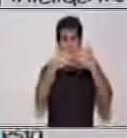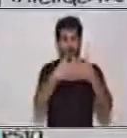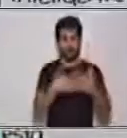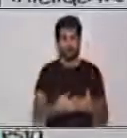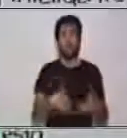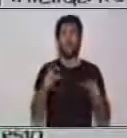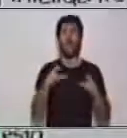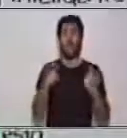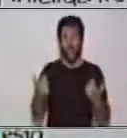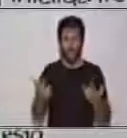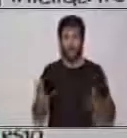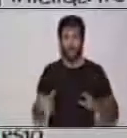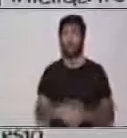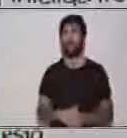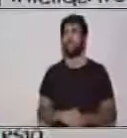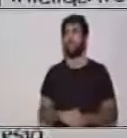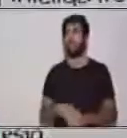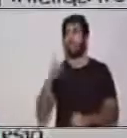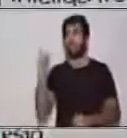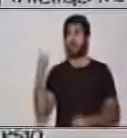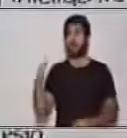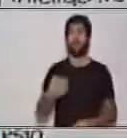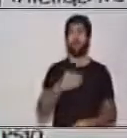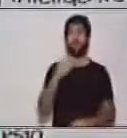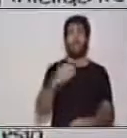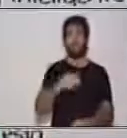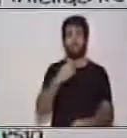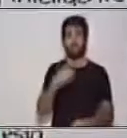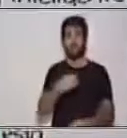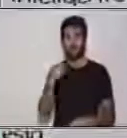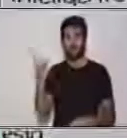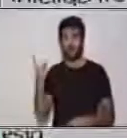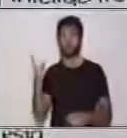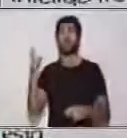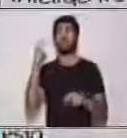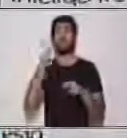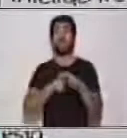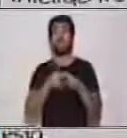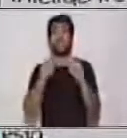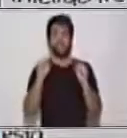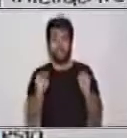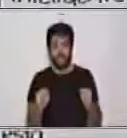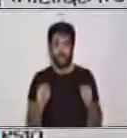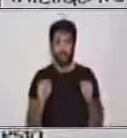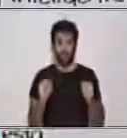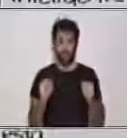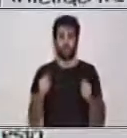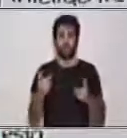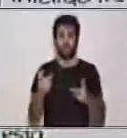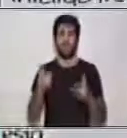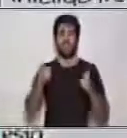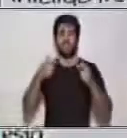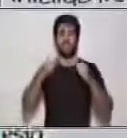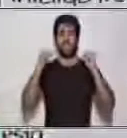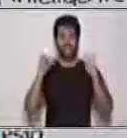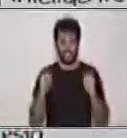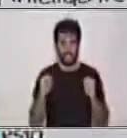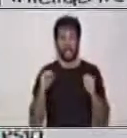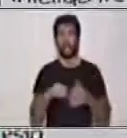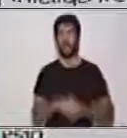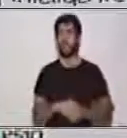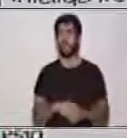acá. El profesor está sentada en su silla. Acá no